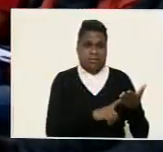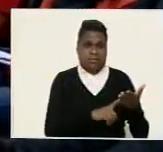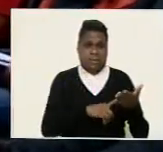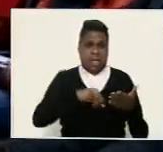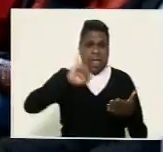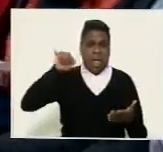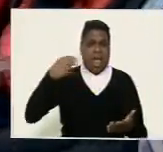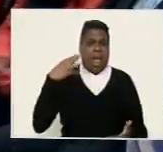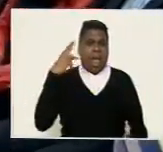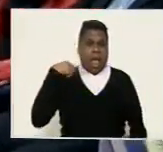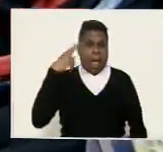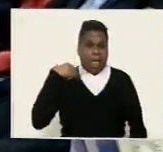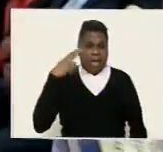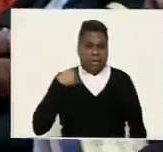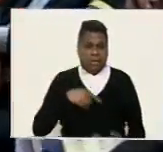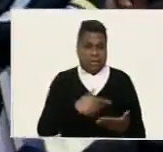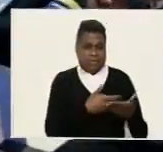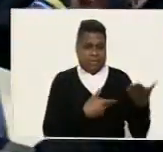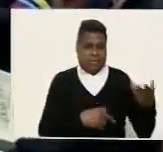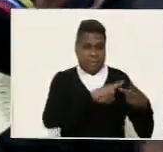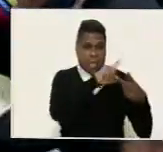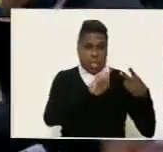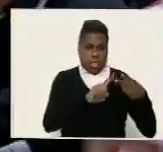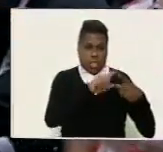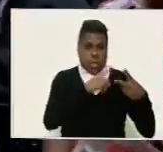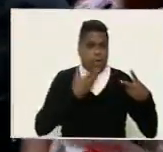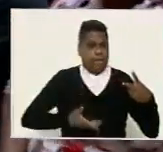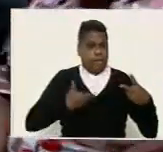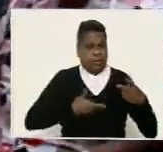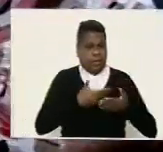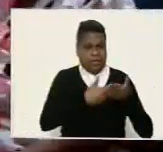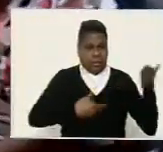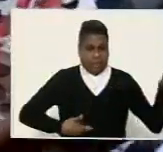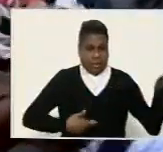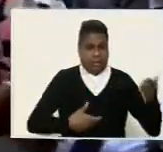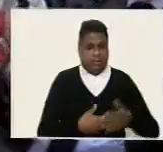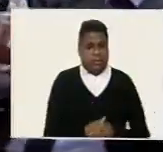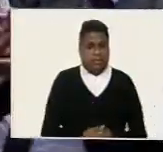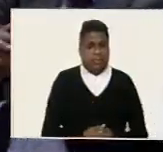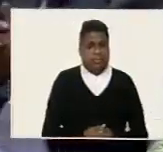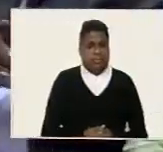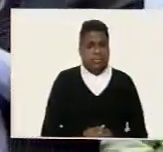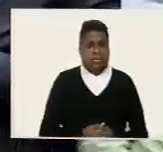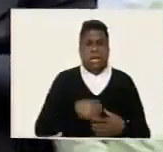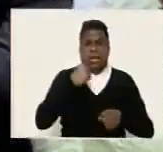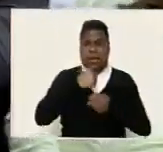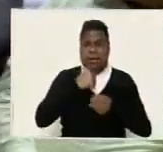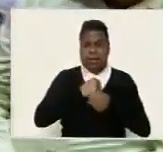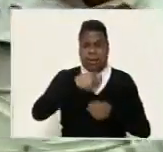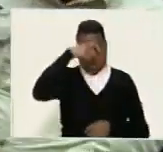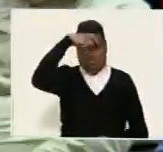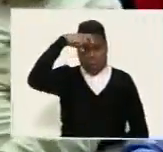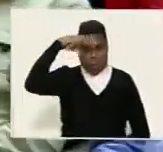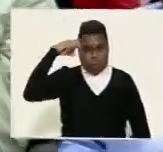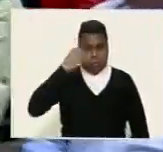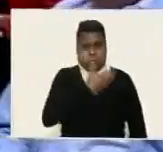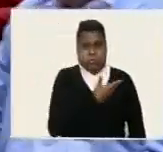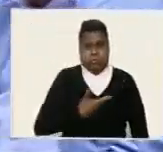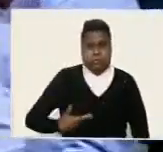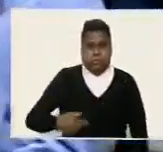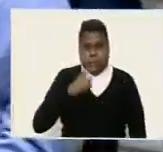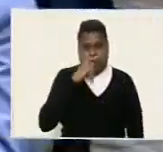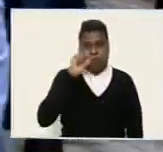esta era bicentenaria, el comandante obrero Nicolás Maduro Moro tomó